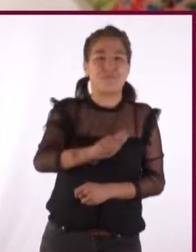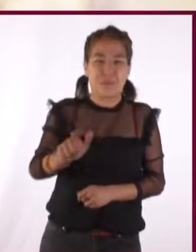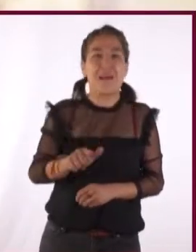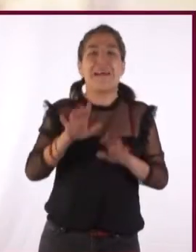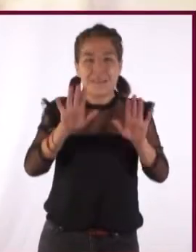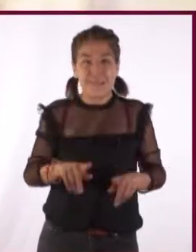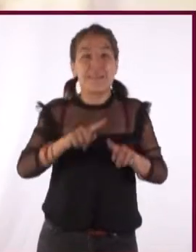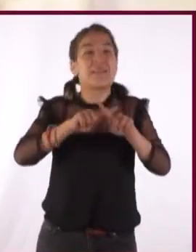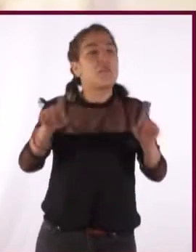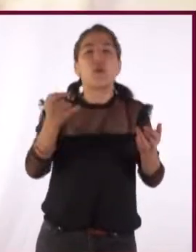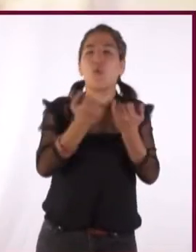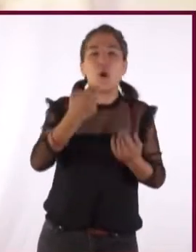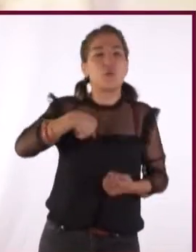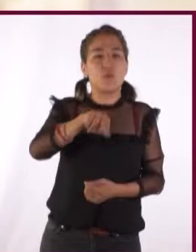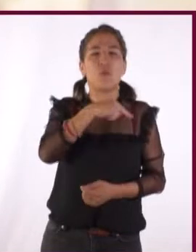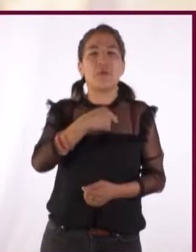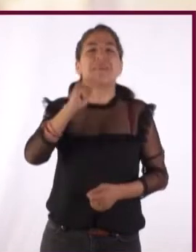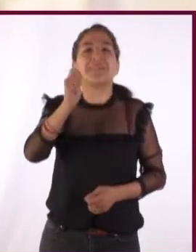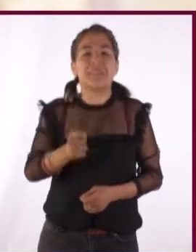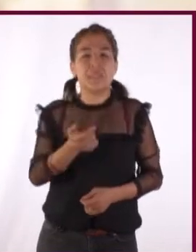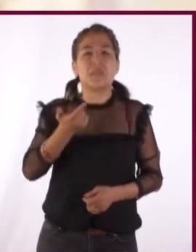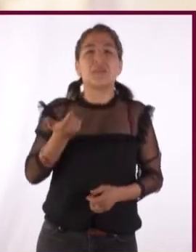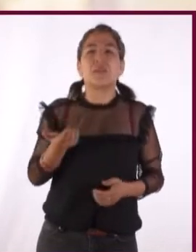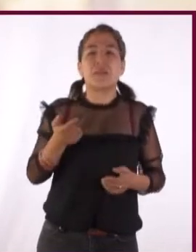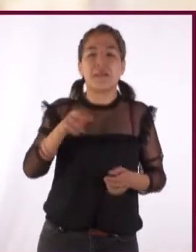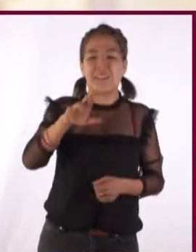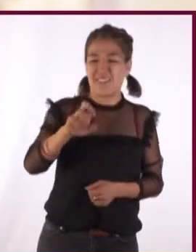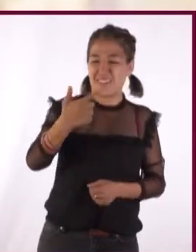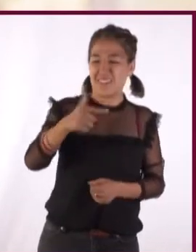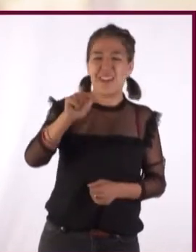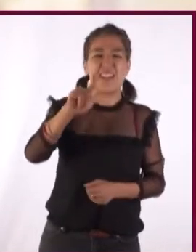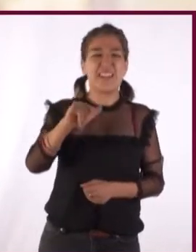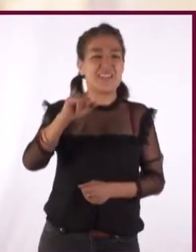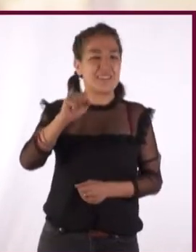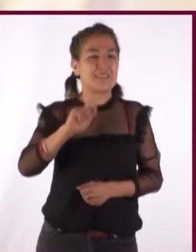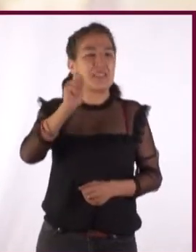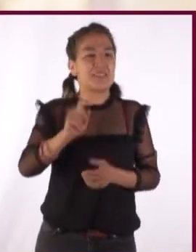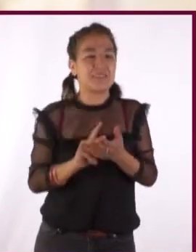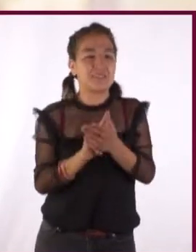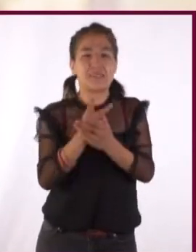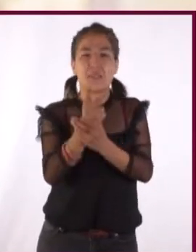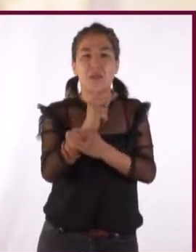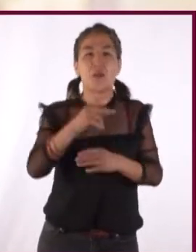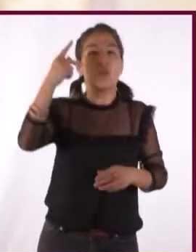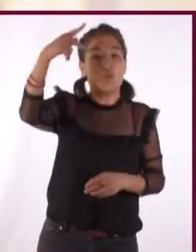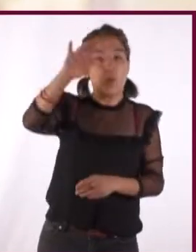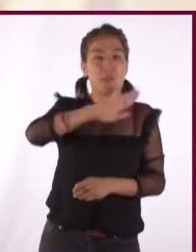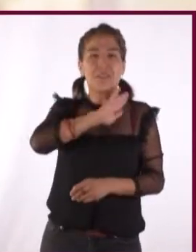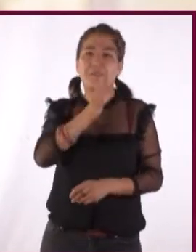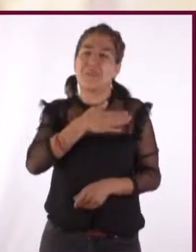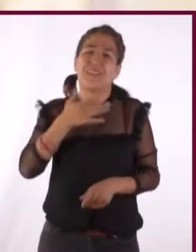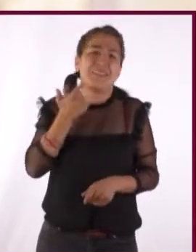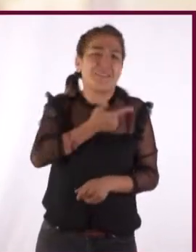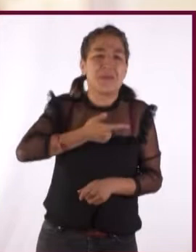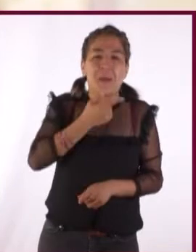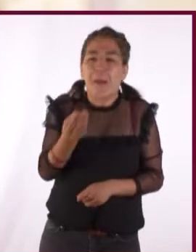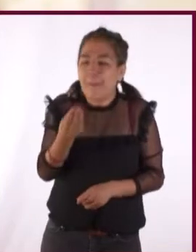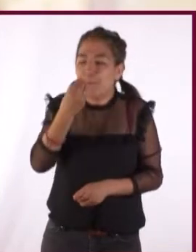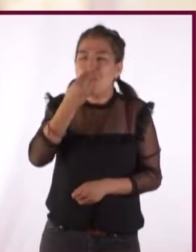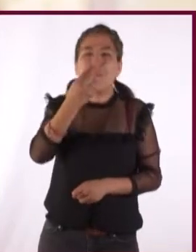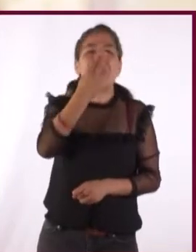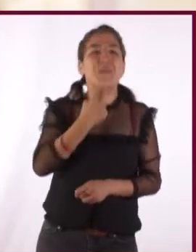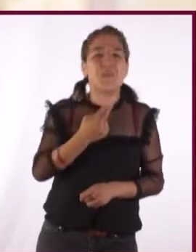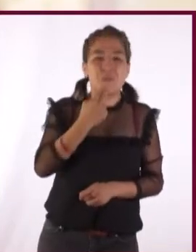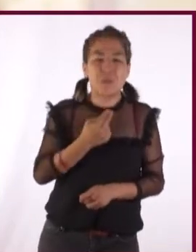Entonces, pero así como a nosotros, no sé si alguna vez han probado el regaliz, que es una raíz que a los españoles les encanta como